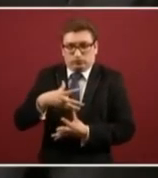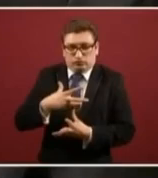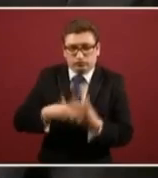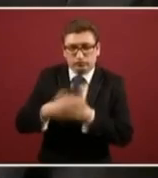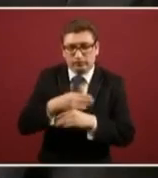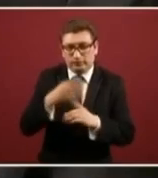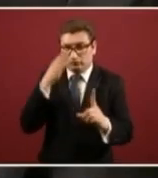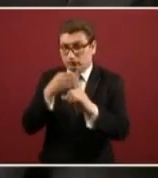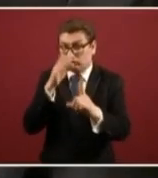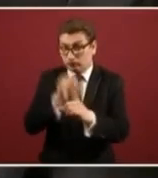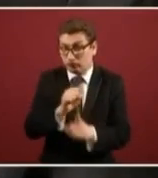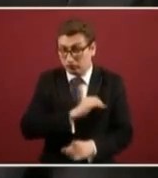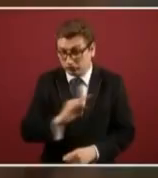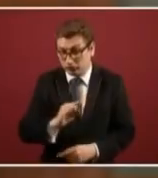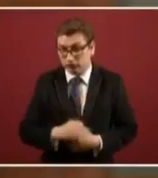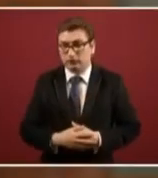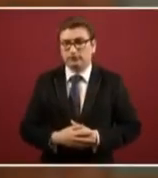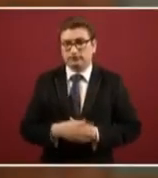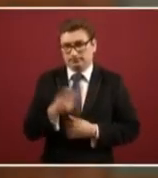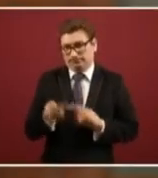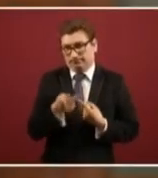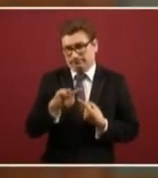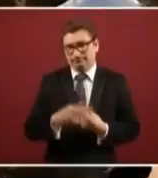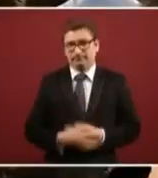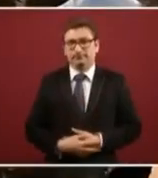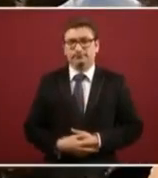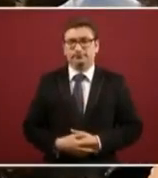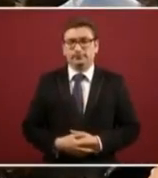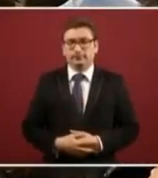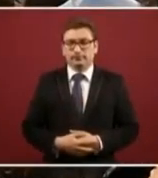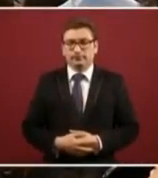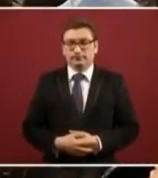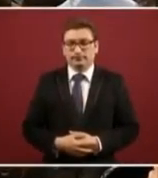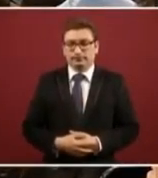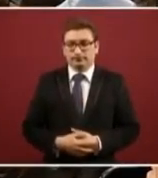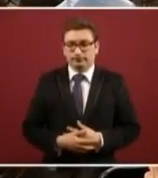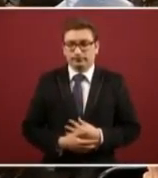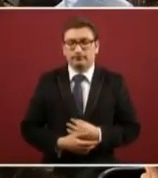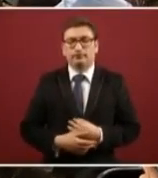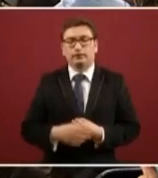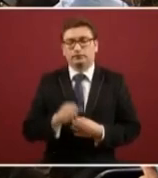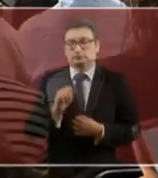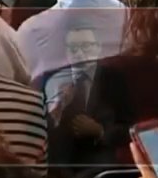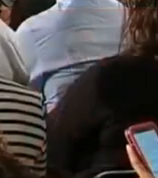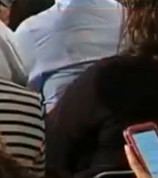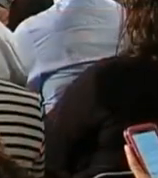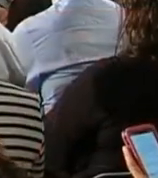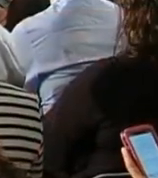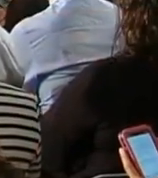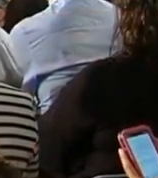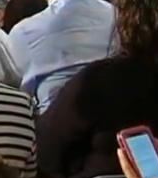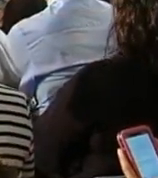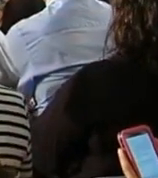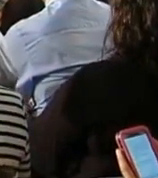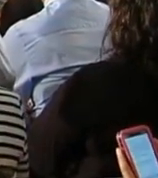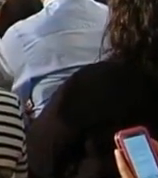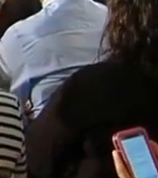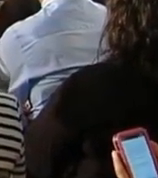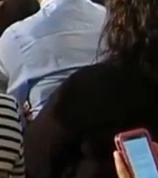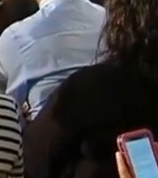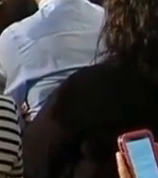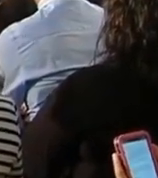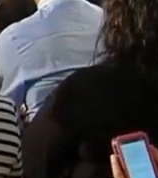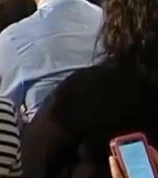ese objetivo? Esa es la primera pregunta. Sí, va a depender del crecimiento